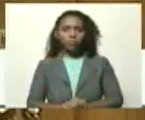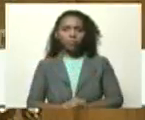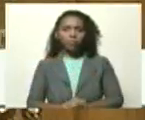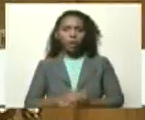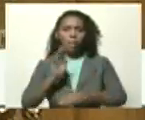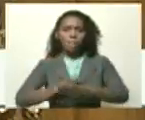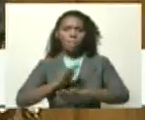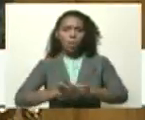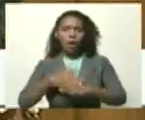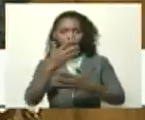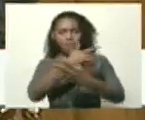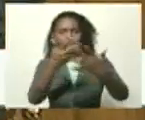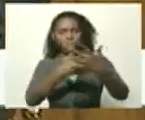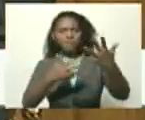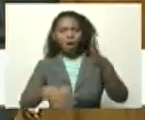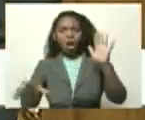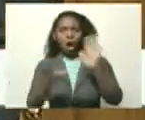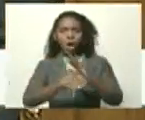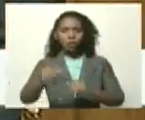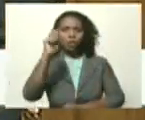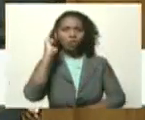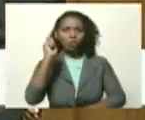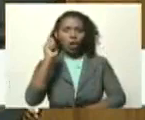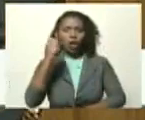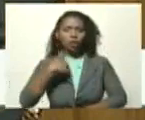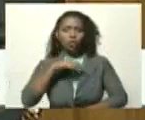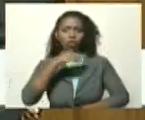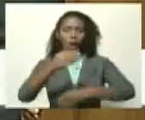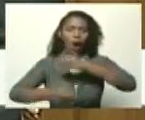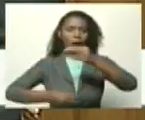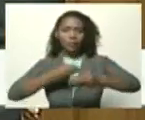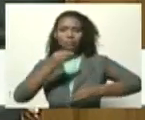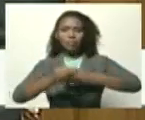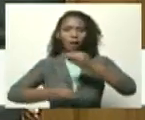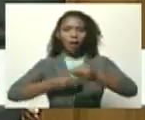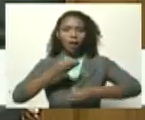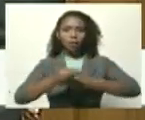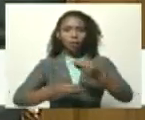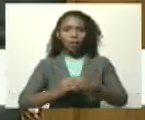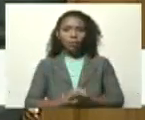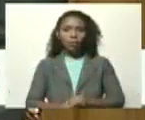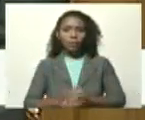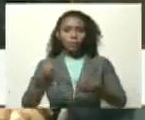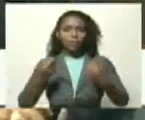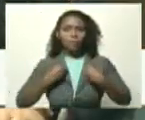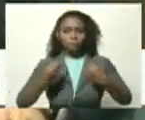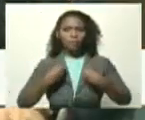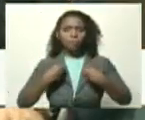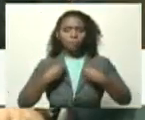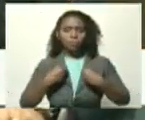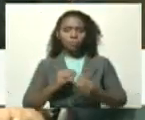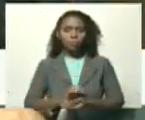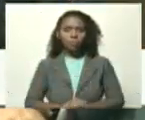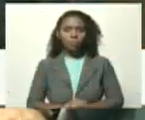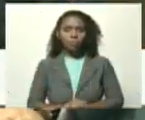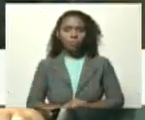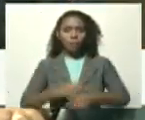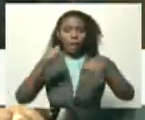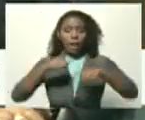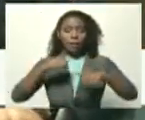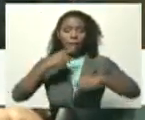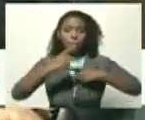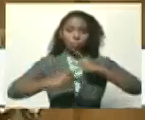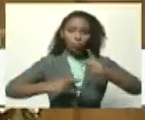porque es la letra constitucional la que estamos haciendo viva en este